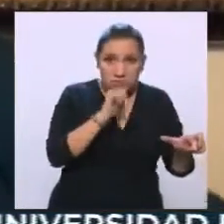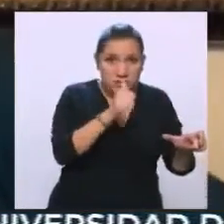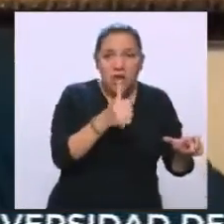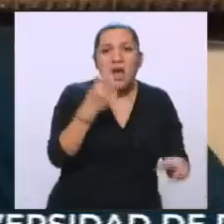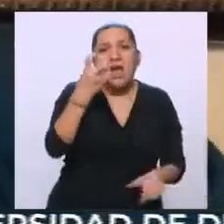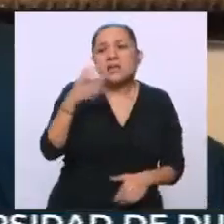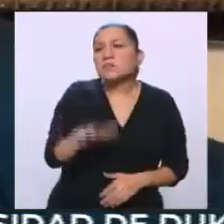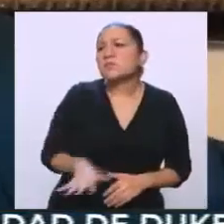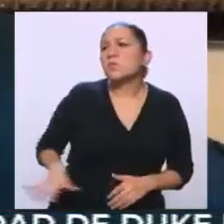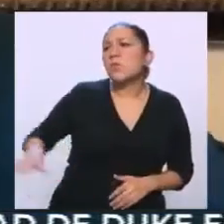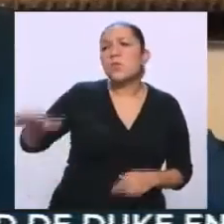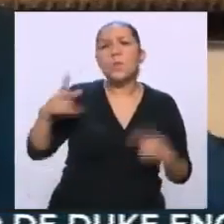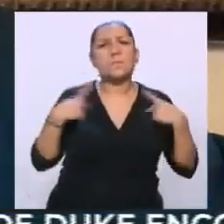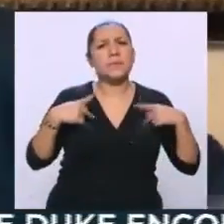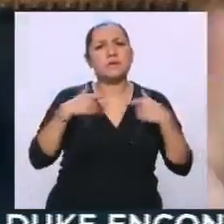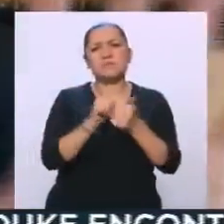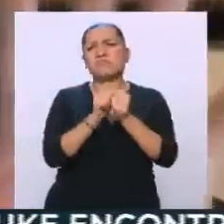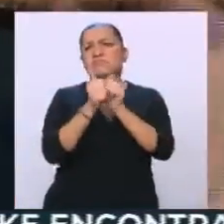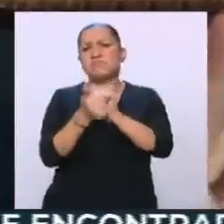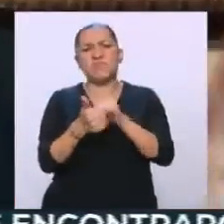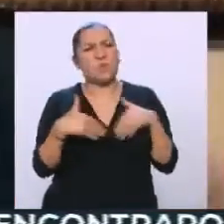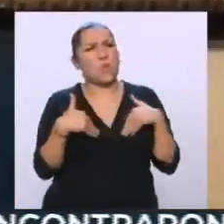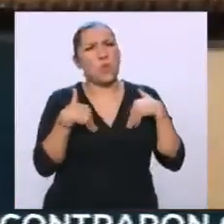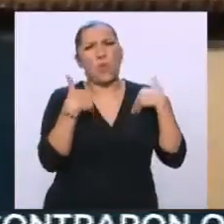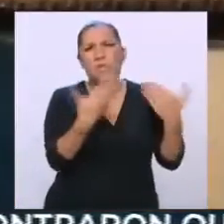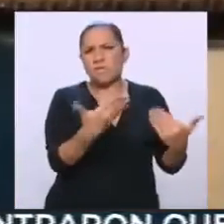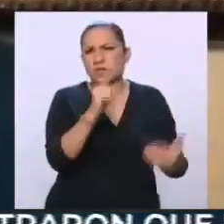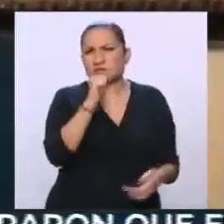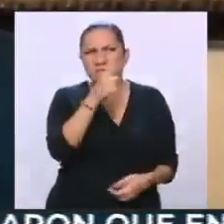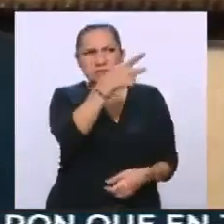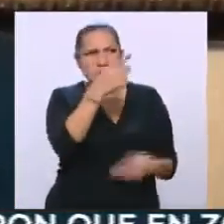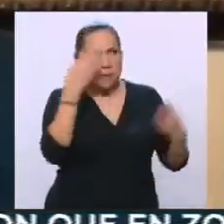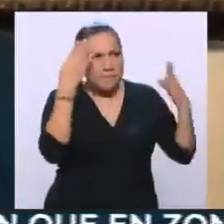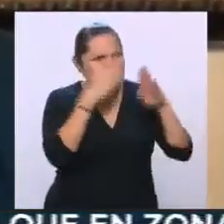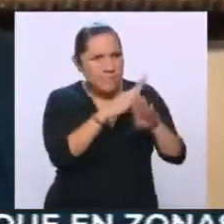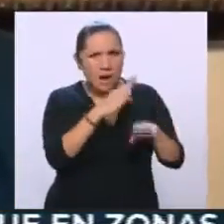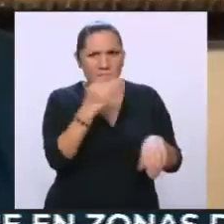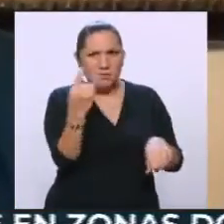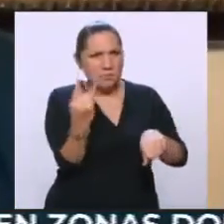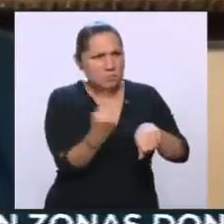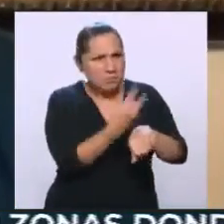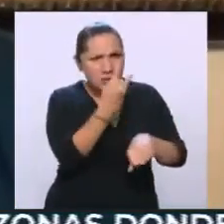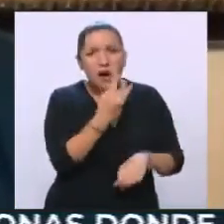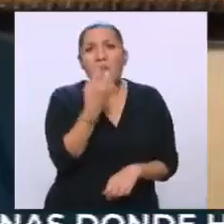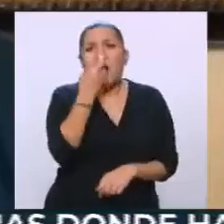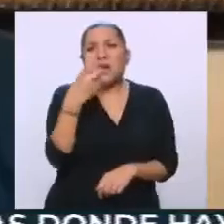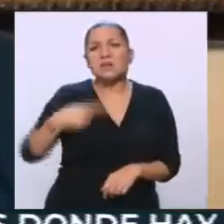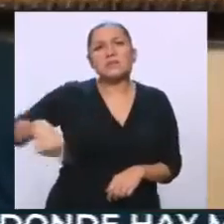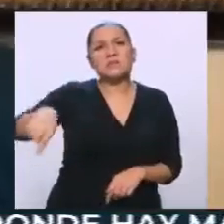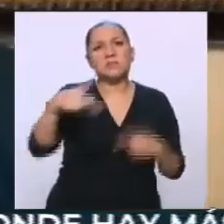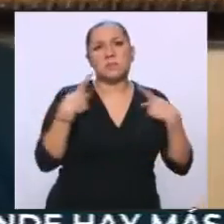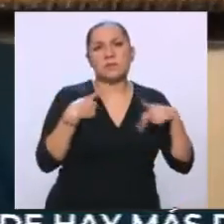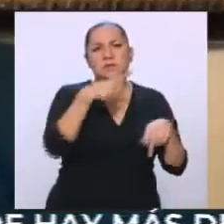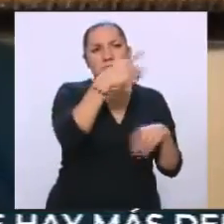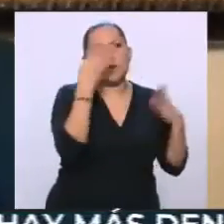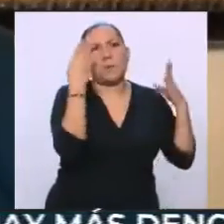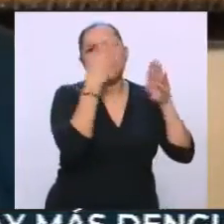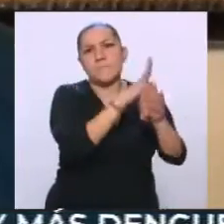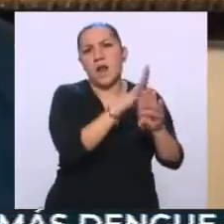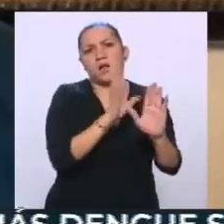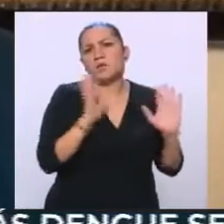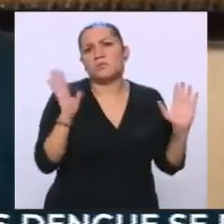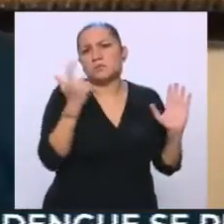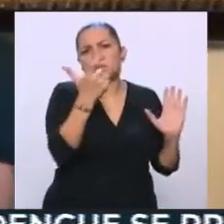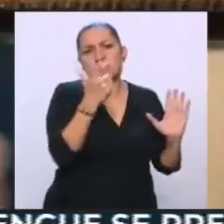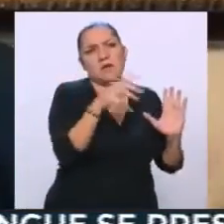visto reflejado en la caída de las acciones cuando se dio a conocer este caso, una caída bárbara. Las instituciones bancarias